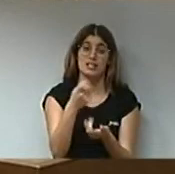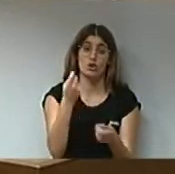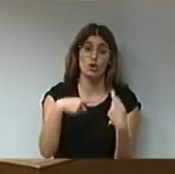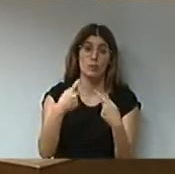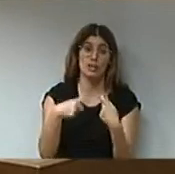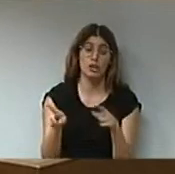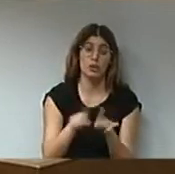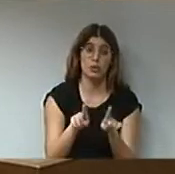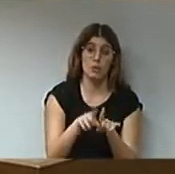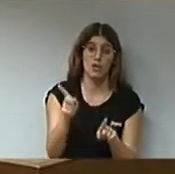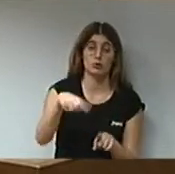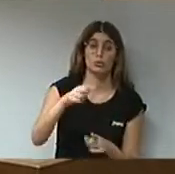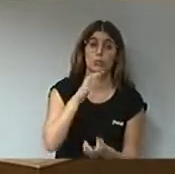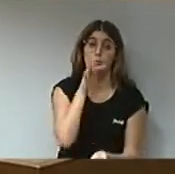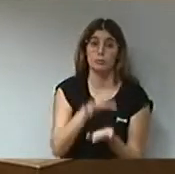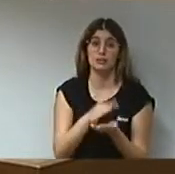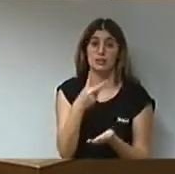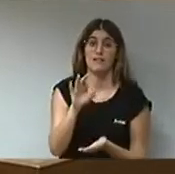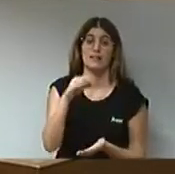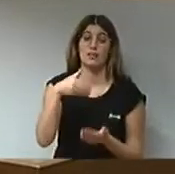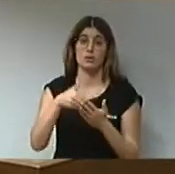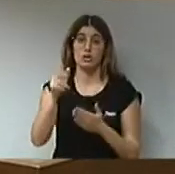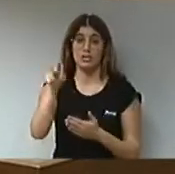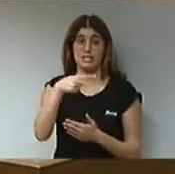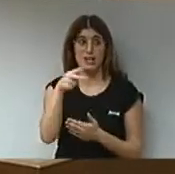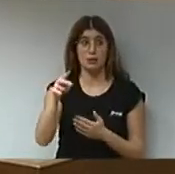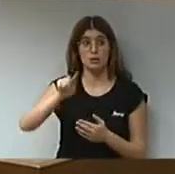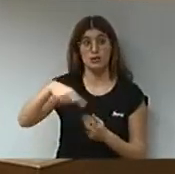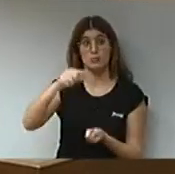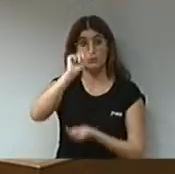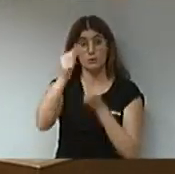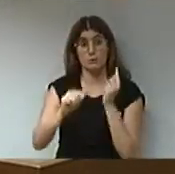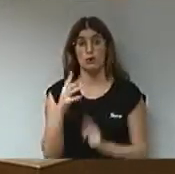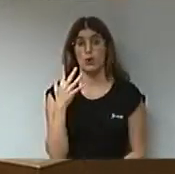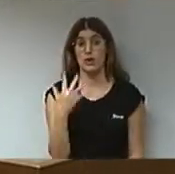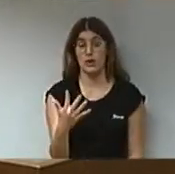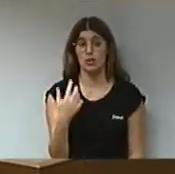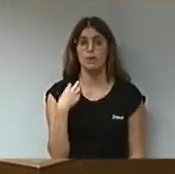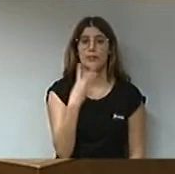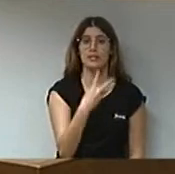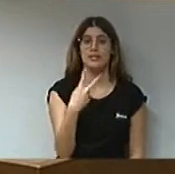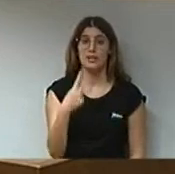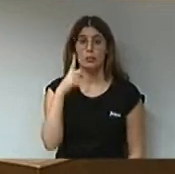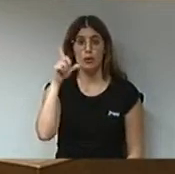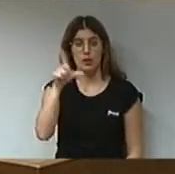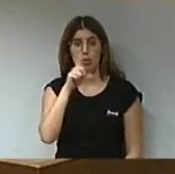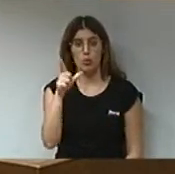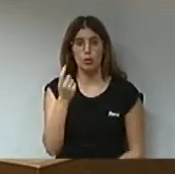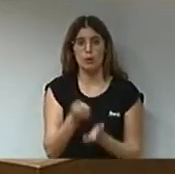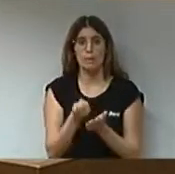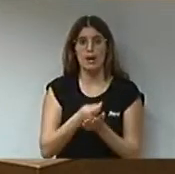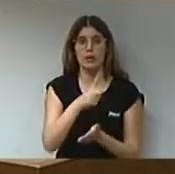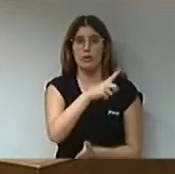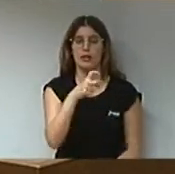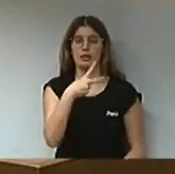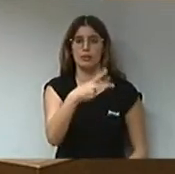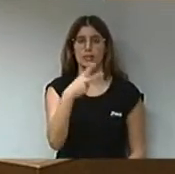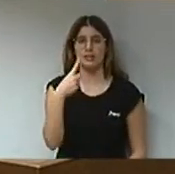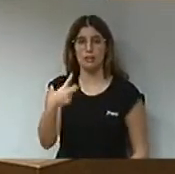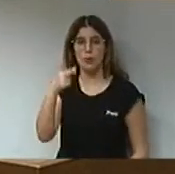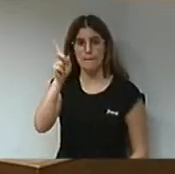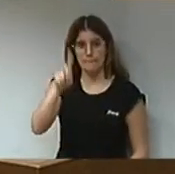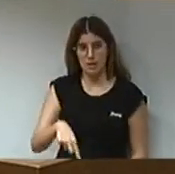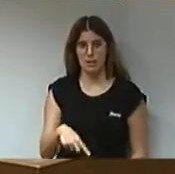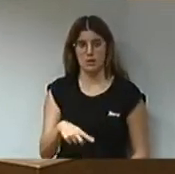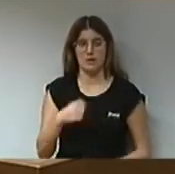como prometió usted, 20 millones de euros, al final se hubieran presupuestado 5 y a 31 de julio hubiera pagado 121.709 euros de